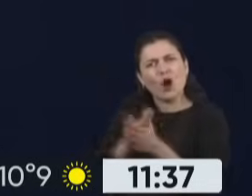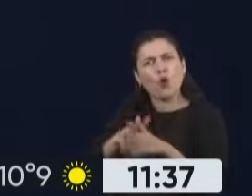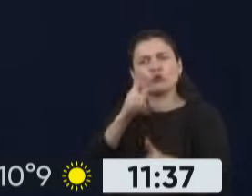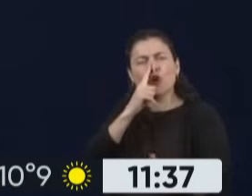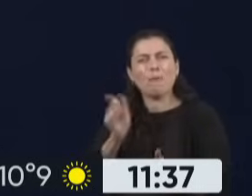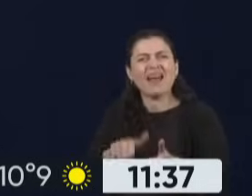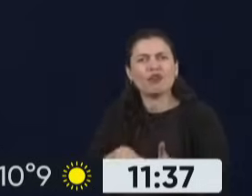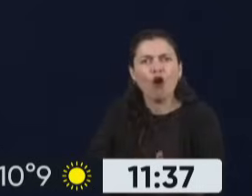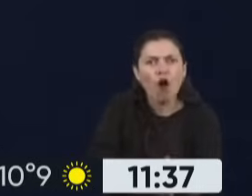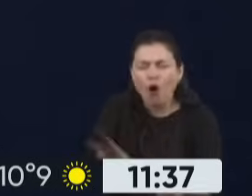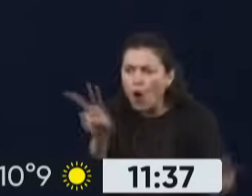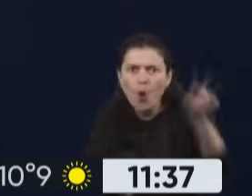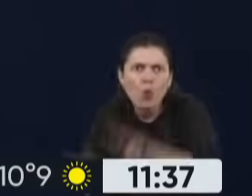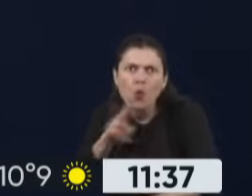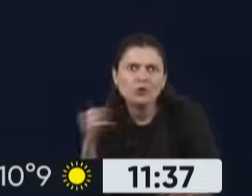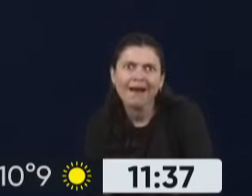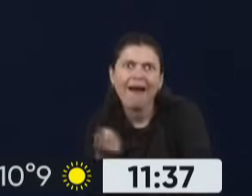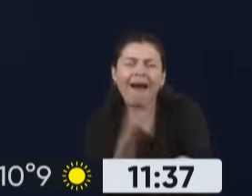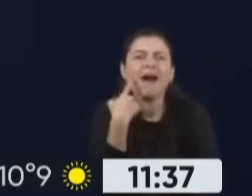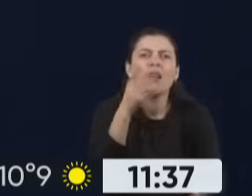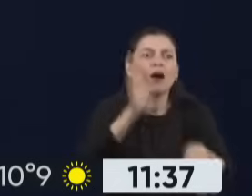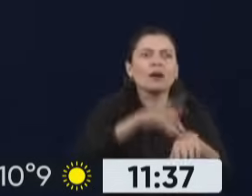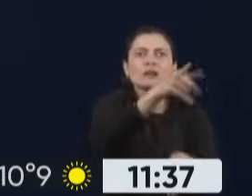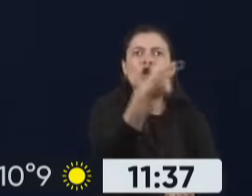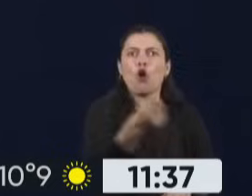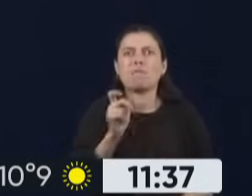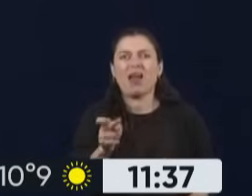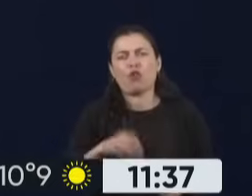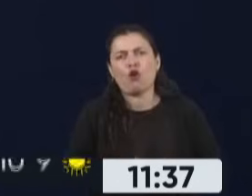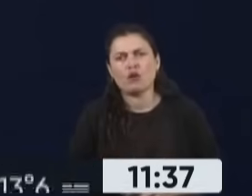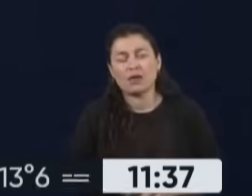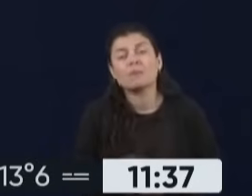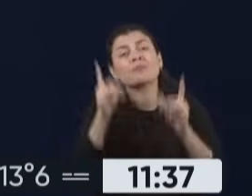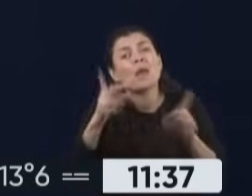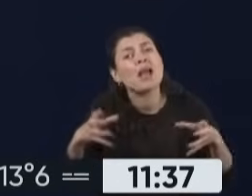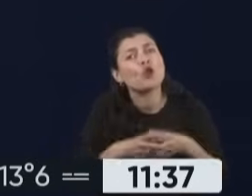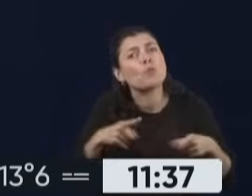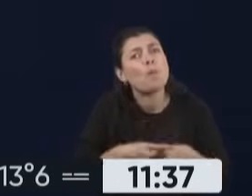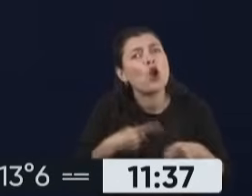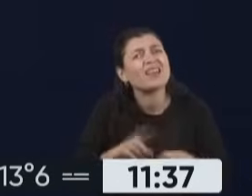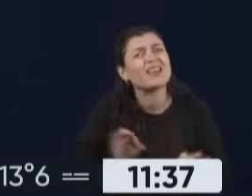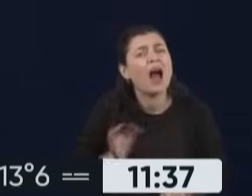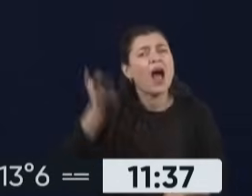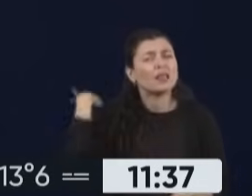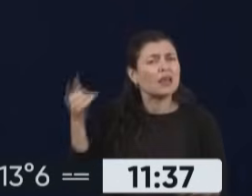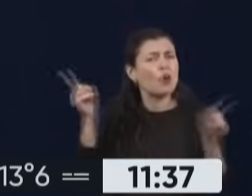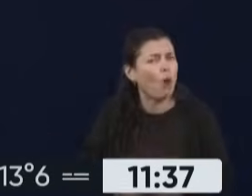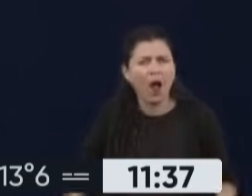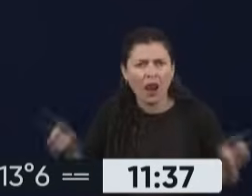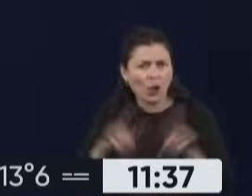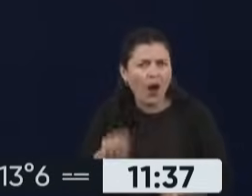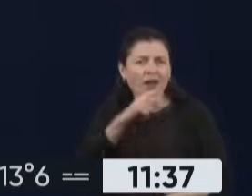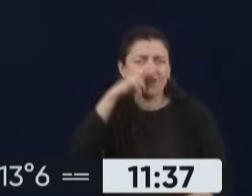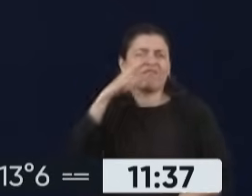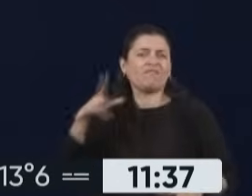bien. Mientras tanto, los corruptos, los amigos de la vieja política, los que navegaban en yates por el Mediterráneo,